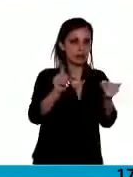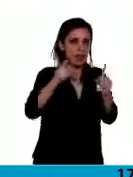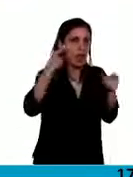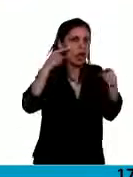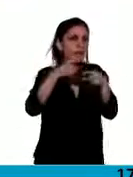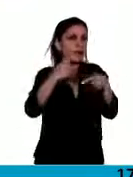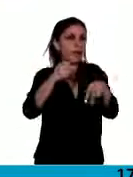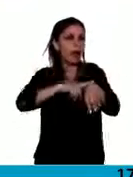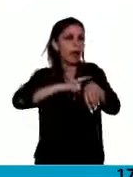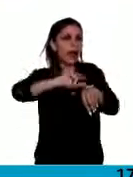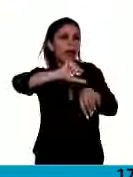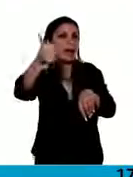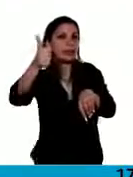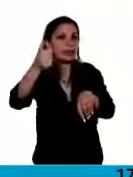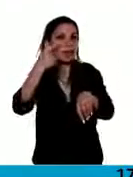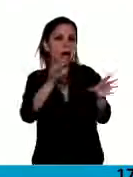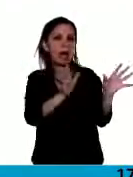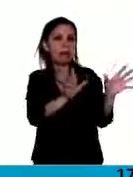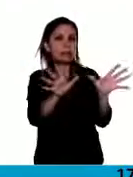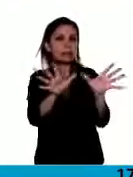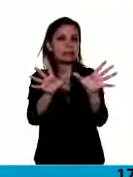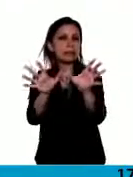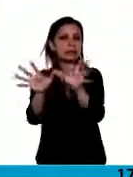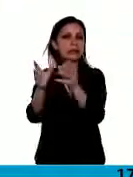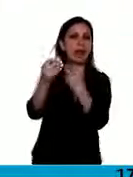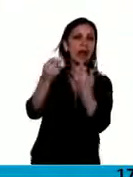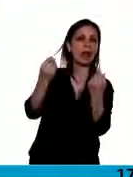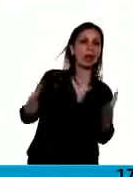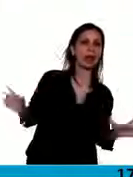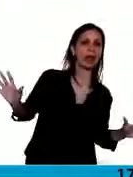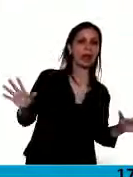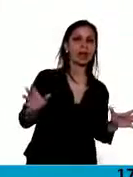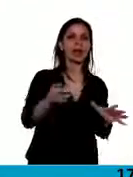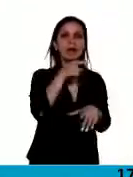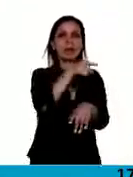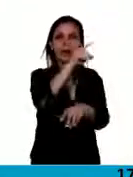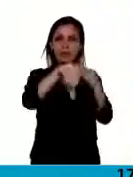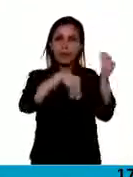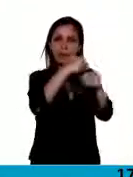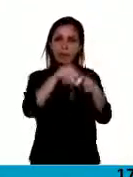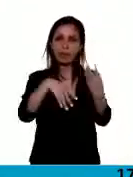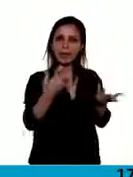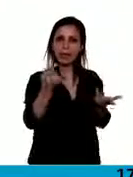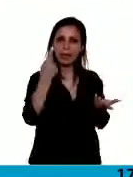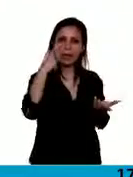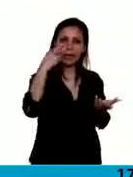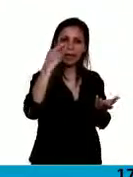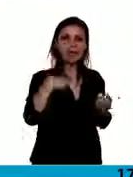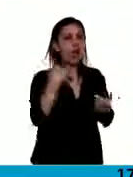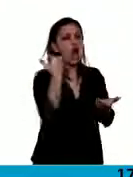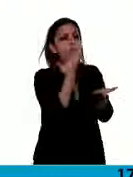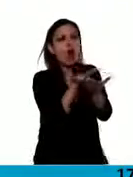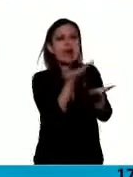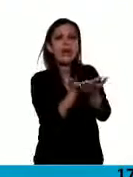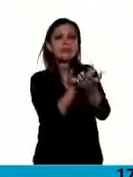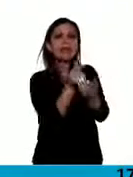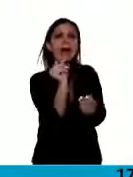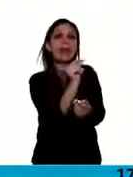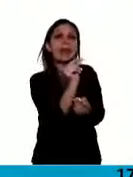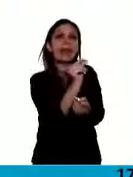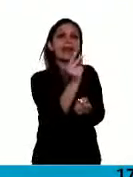ganar tiempo, intentar quebrar la voluntad de resistencia que tienen las familias de La Toma, ofreciéndole migajas a cambio de que se